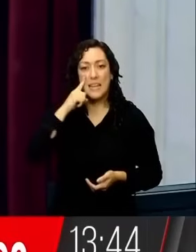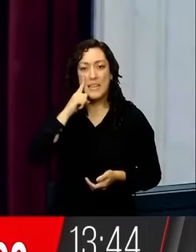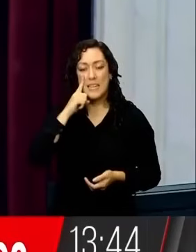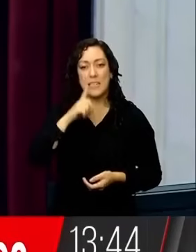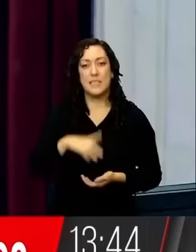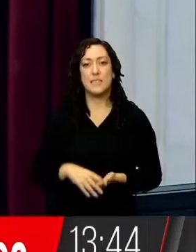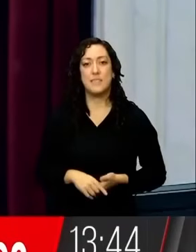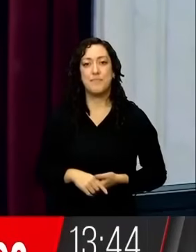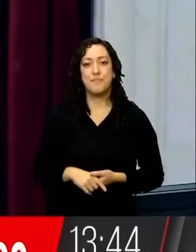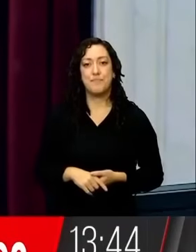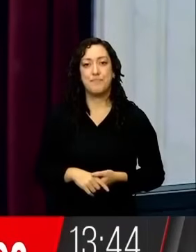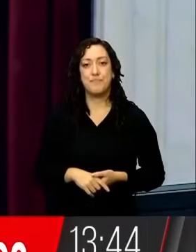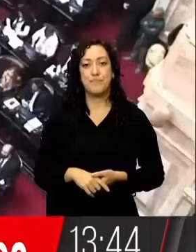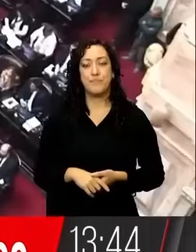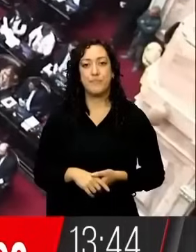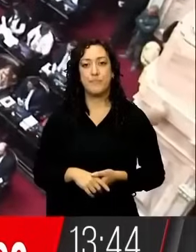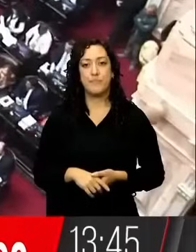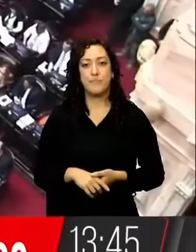Celia Campitelli.